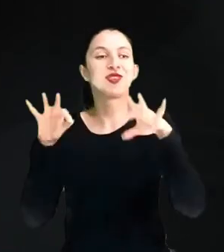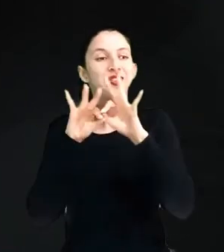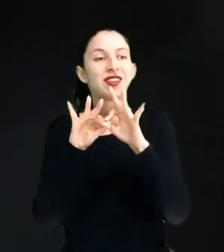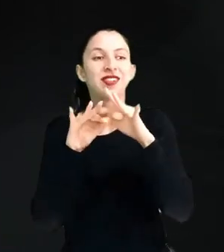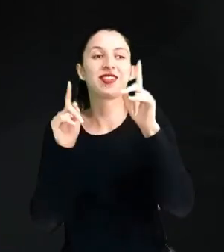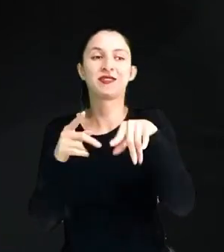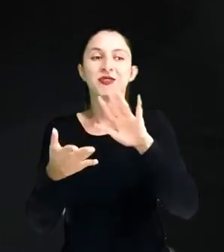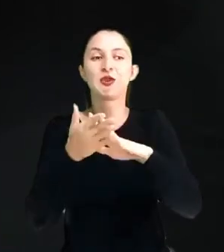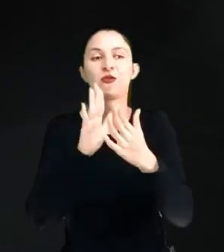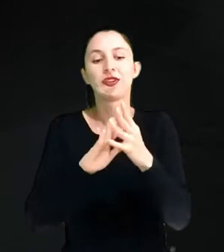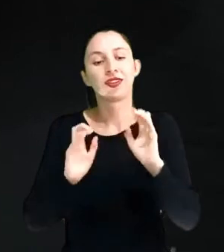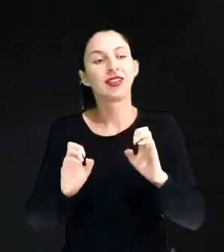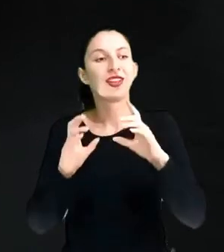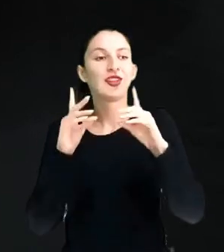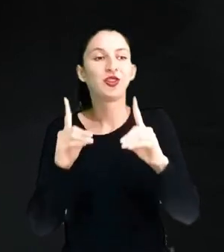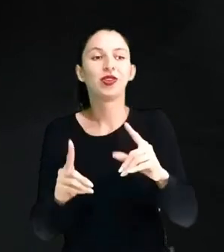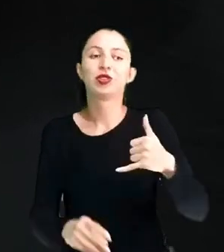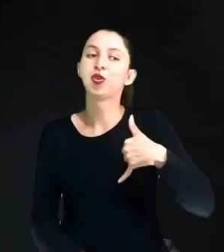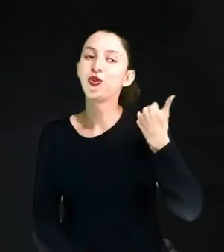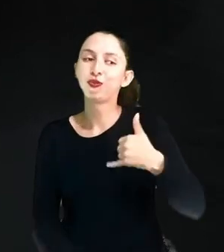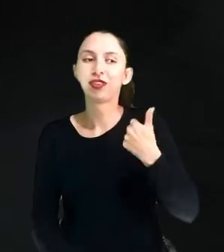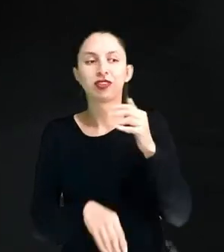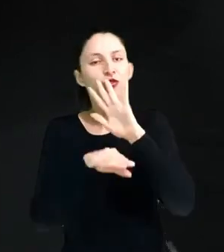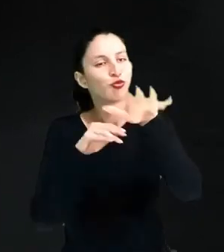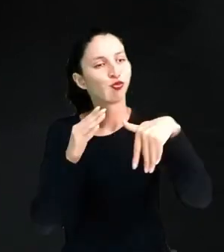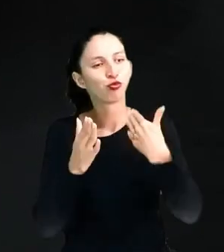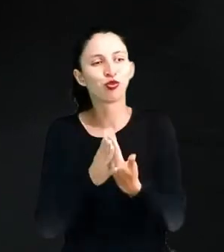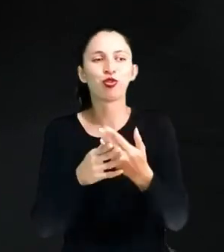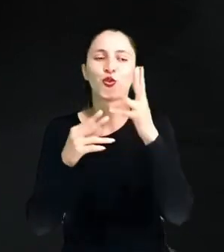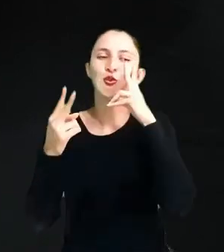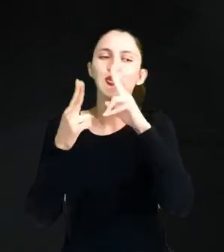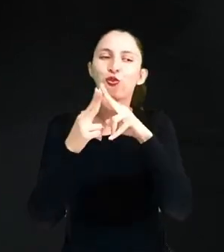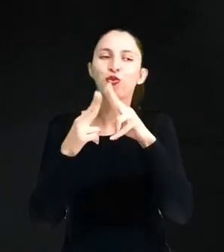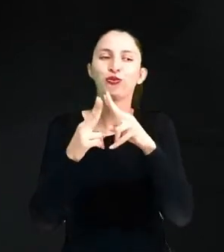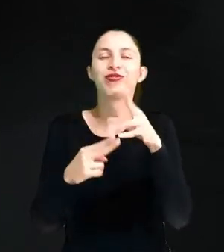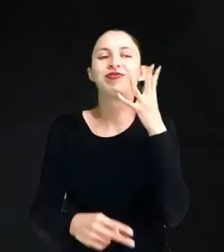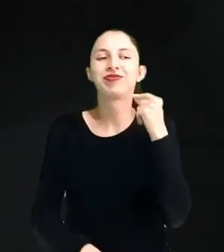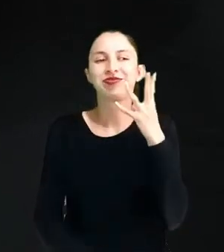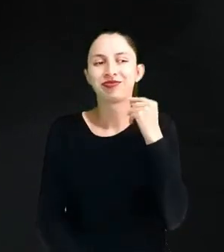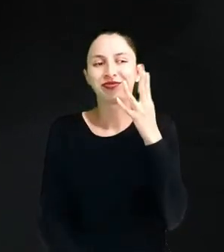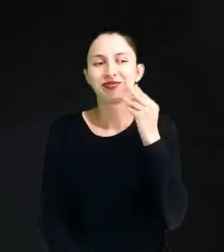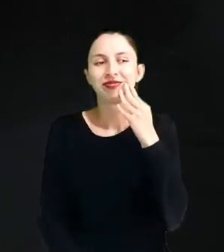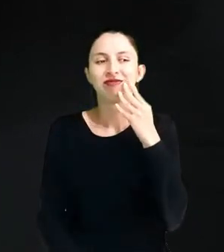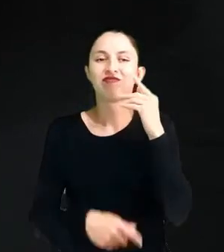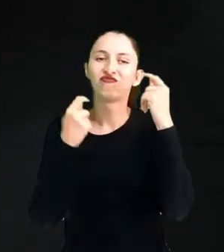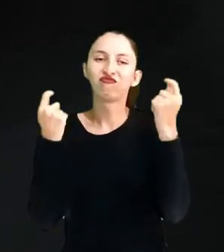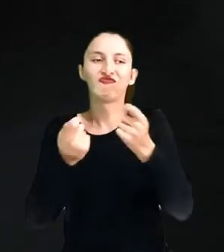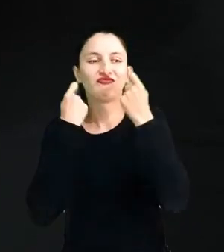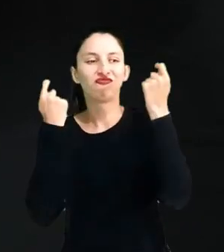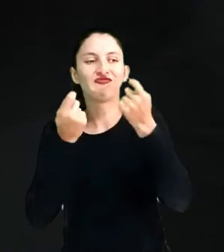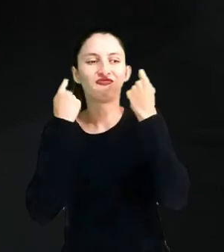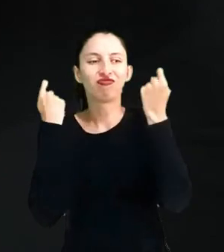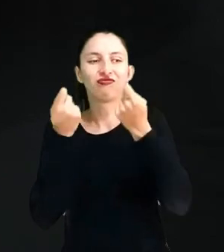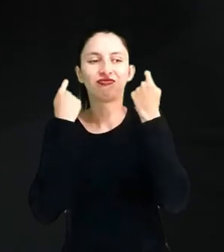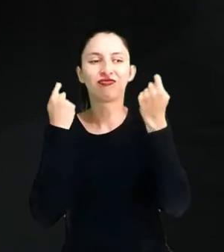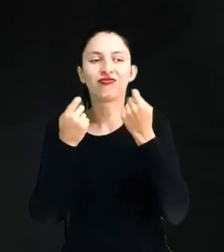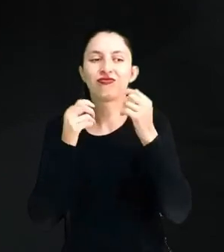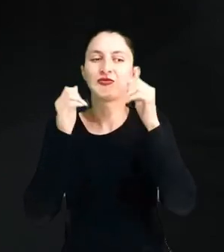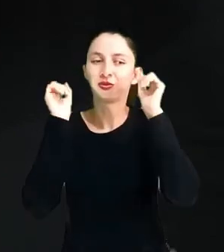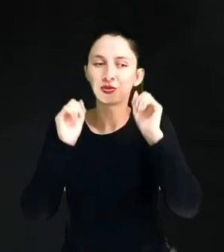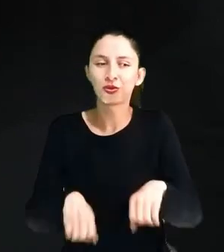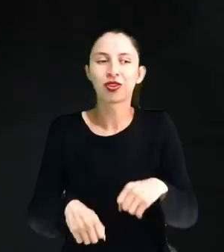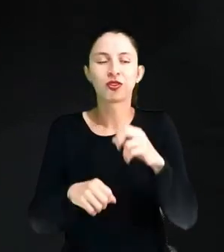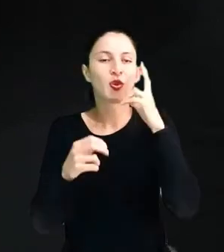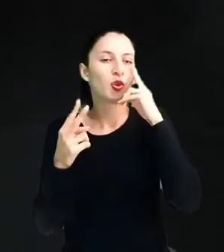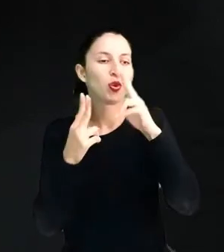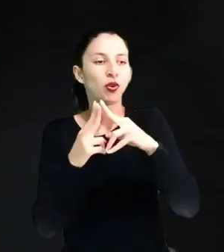a la comunidad educativa, a los jóvenes, a todos que conozcan estas experiencias, estas publicaciones de la universidad, para